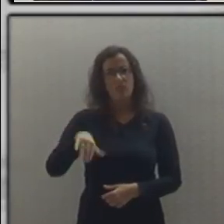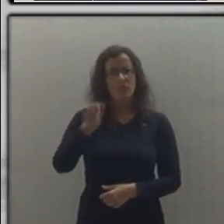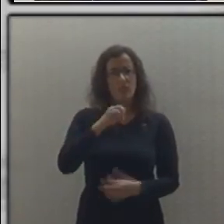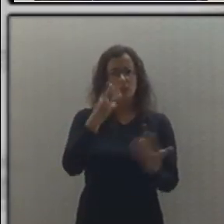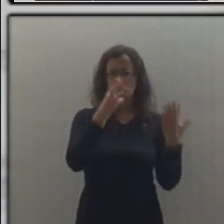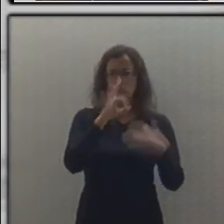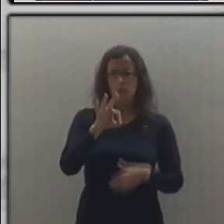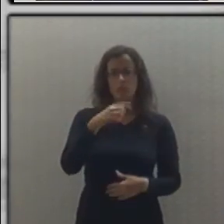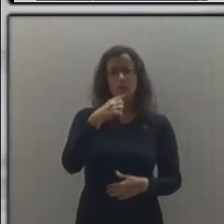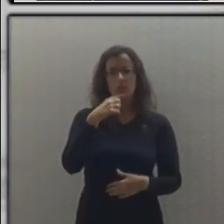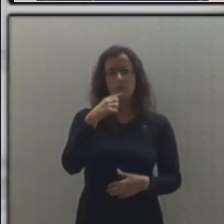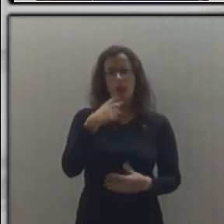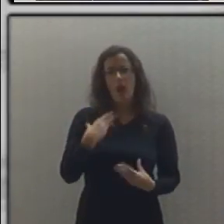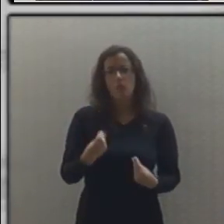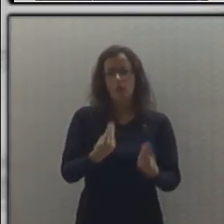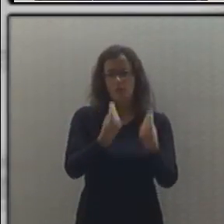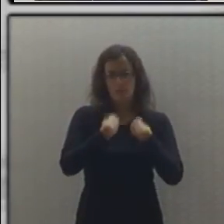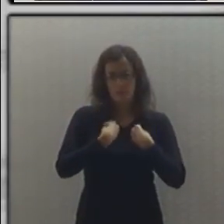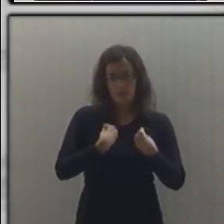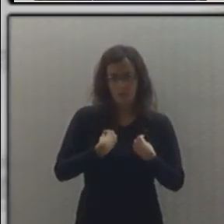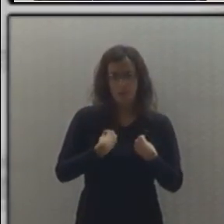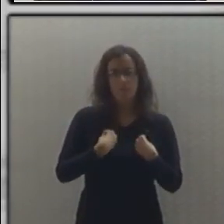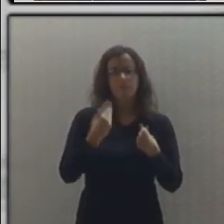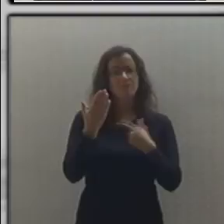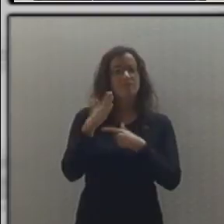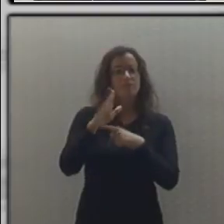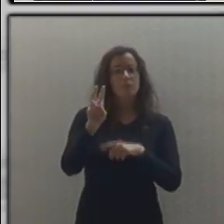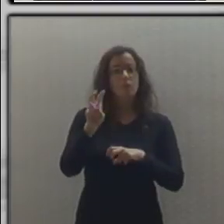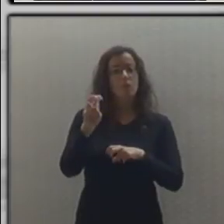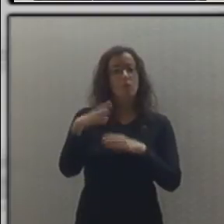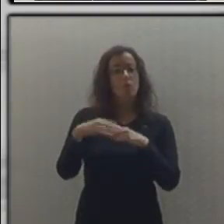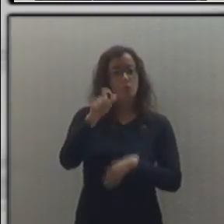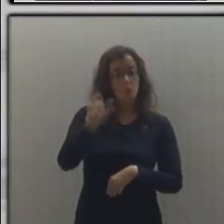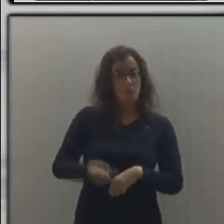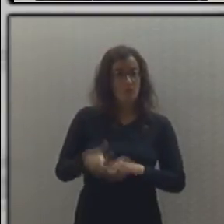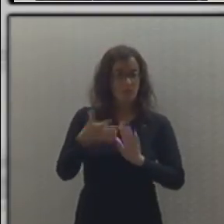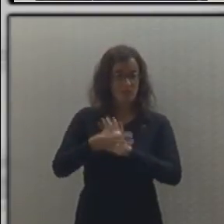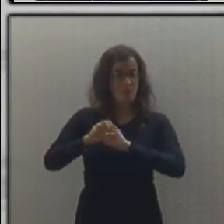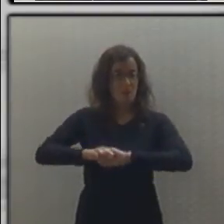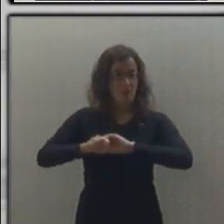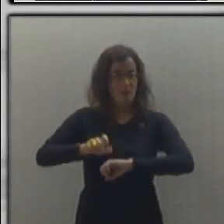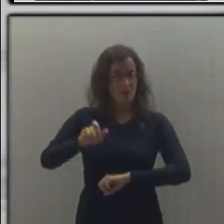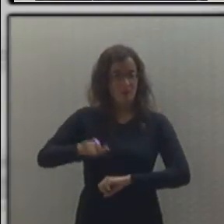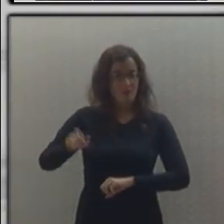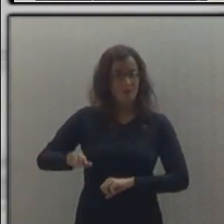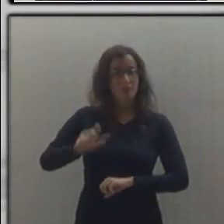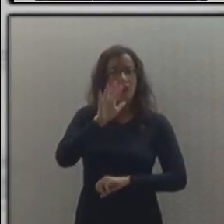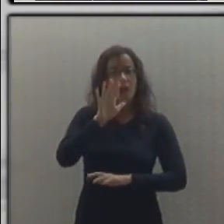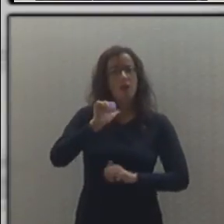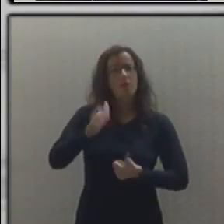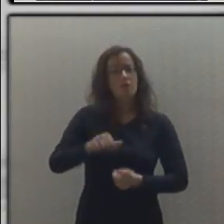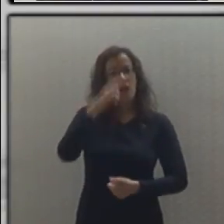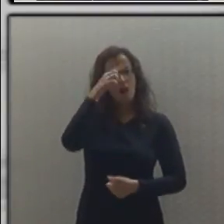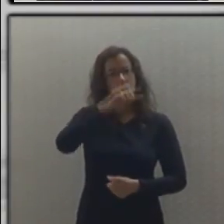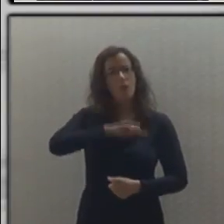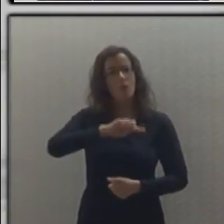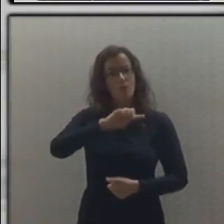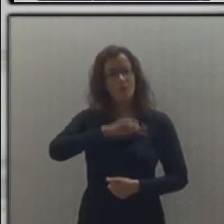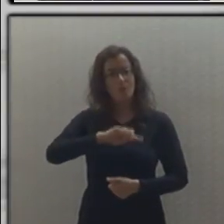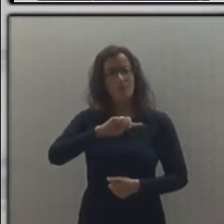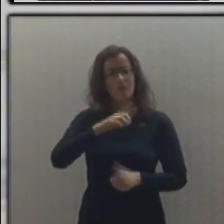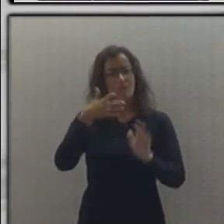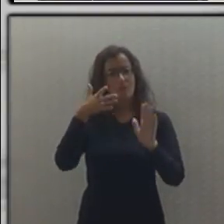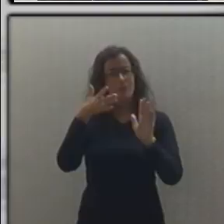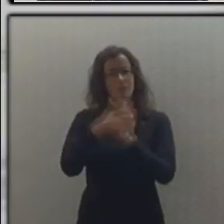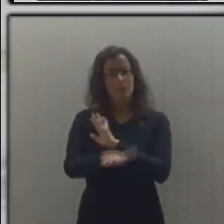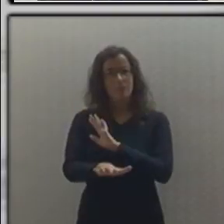habla de la abundancia de vida y precisamente presenta a este nuevo usuario, que son las personas mayores, se empieza a tener conciencia de